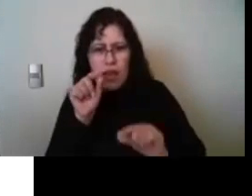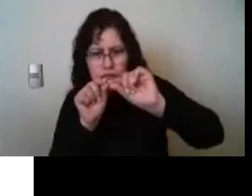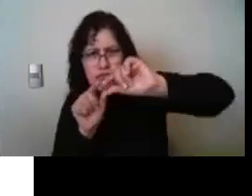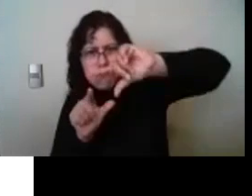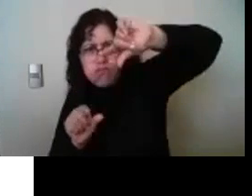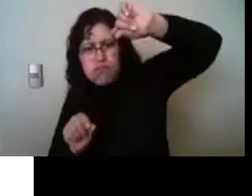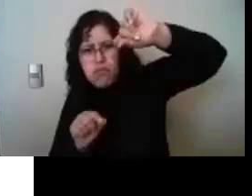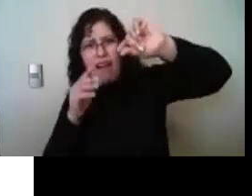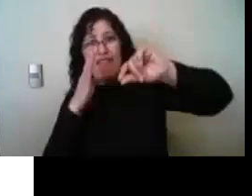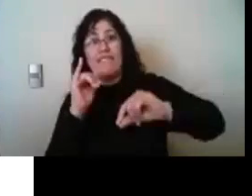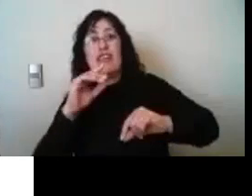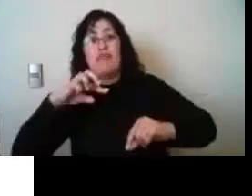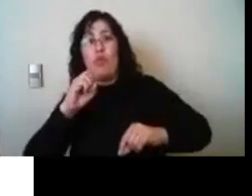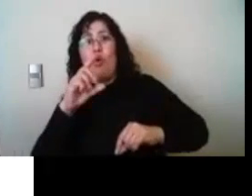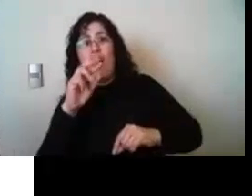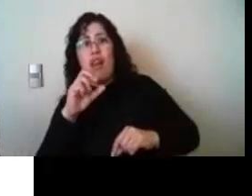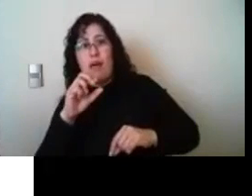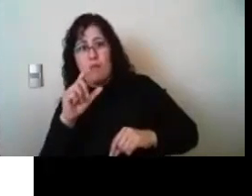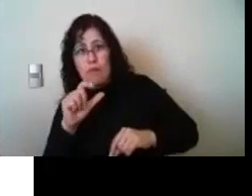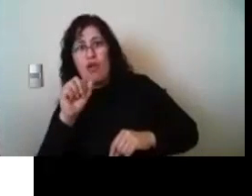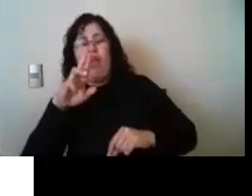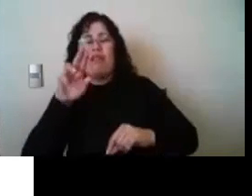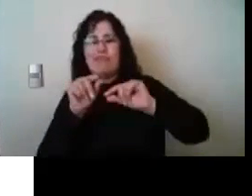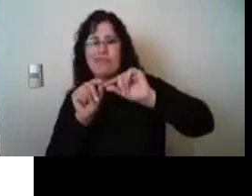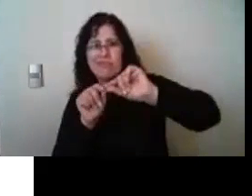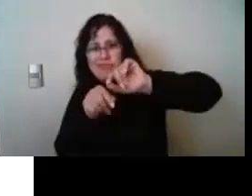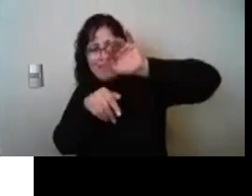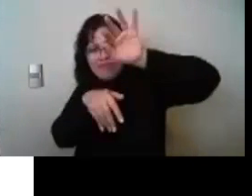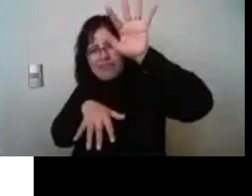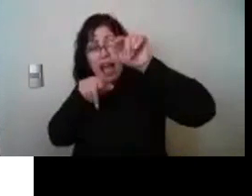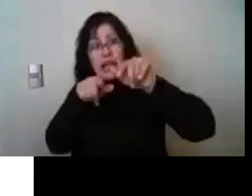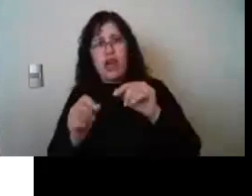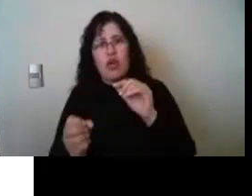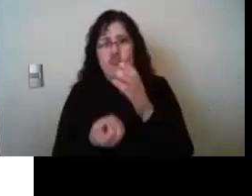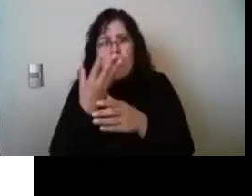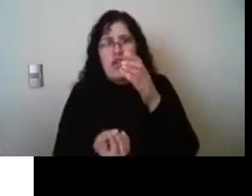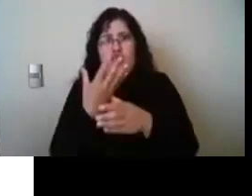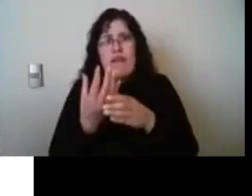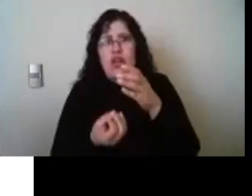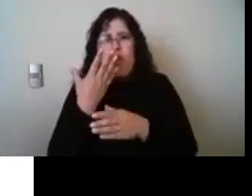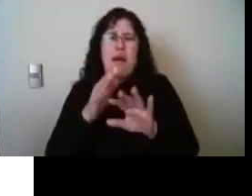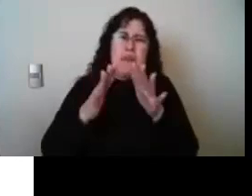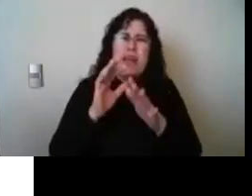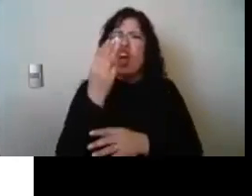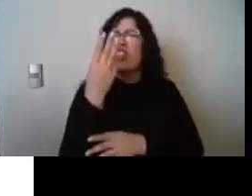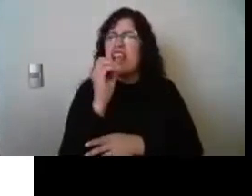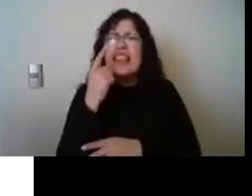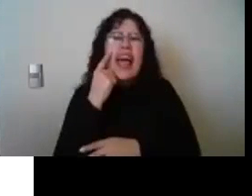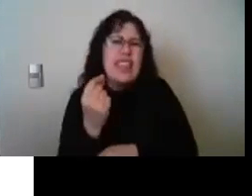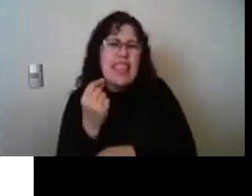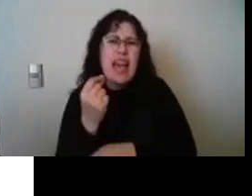la neurona. Estas neuronas tienen la capacidad de renovarse cada 30 y 60 días, se